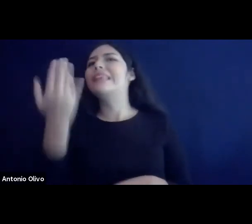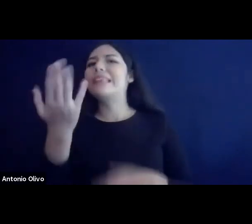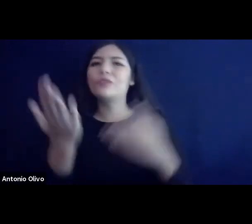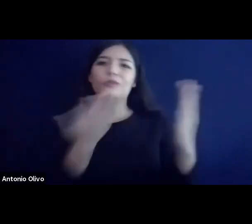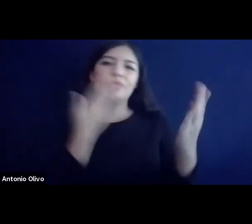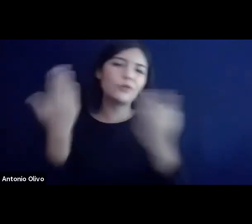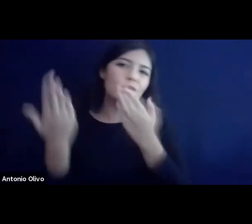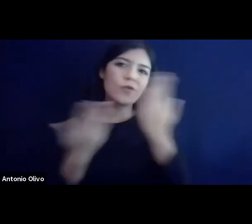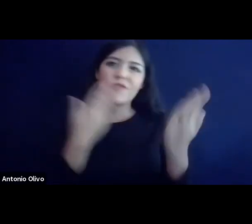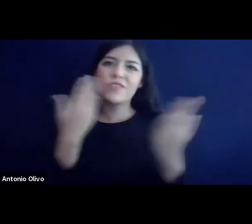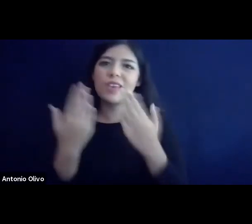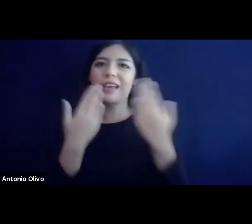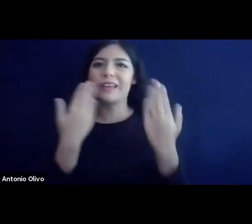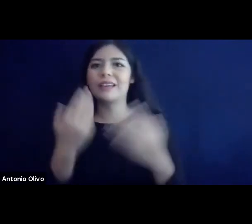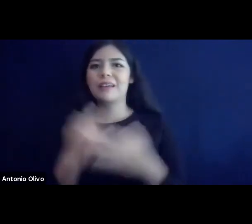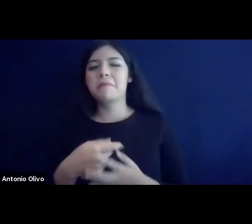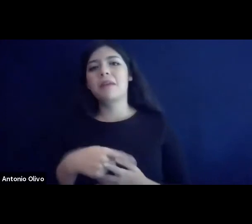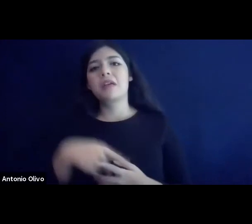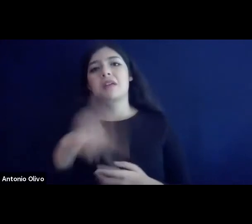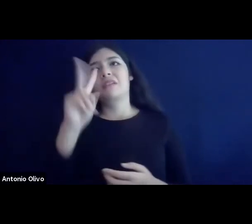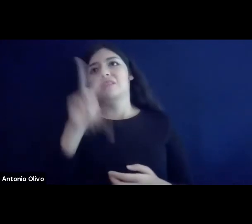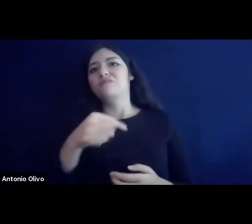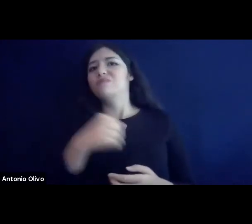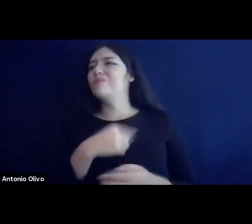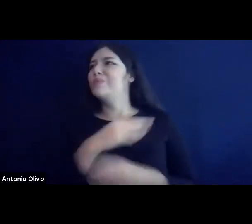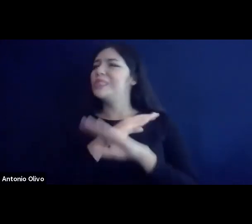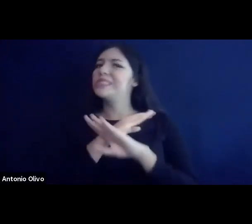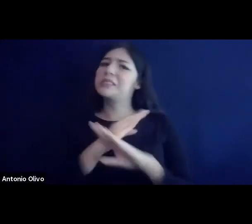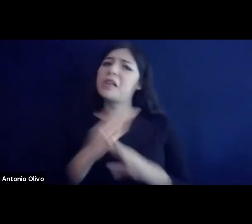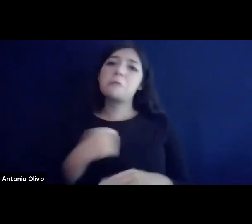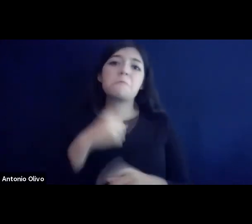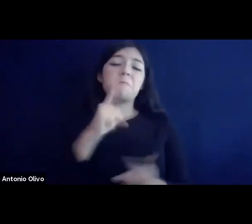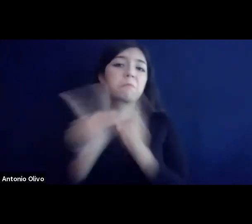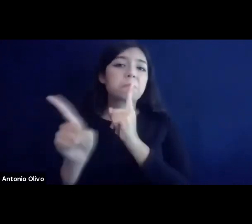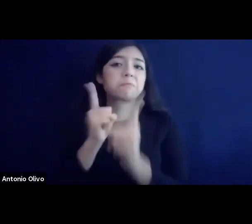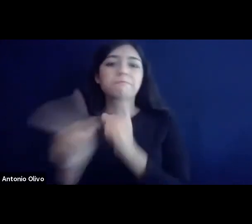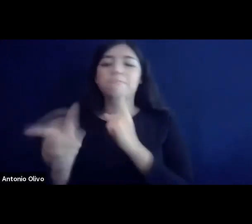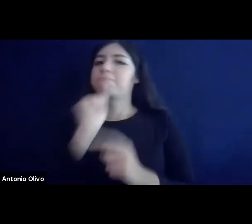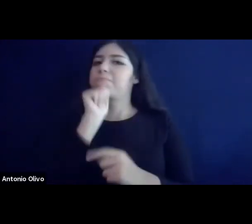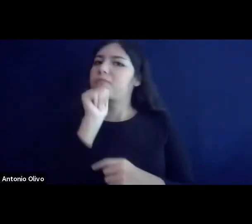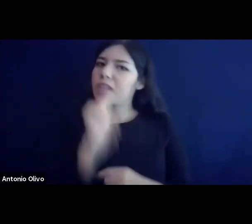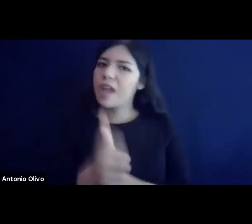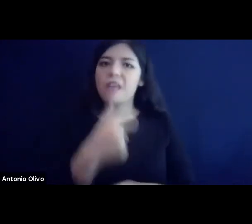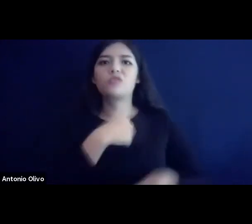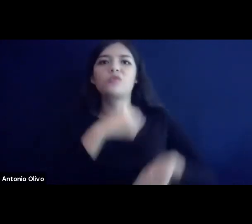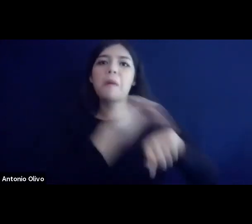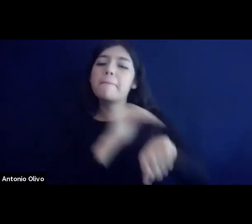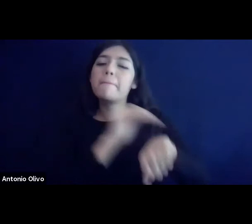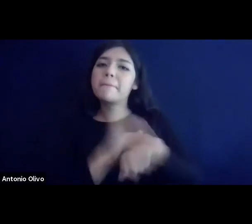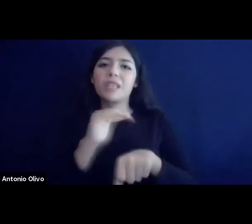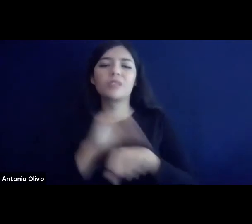ya estaba harta de no convivir, ya estaba cansada de no tener amigos, yo